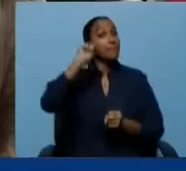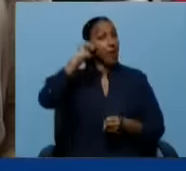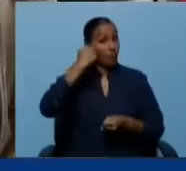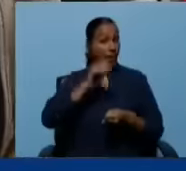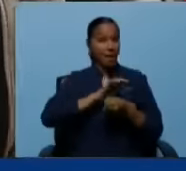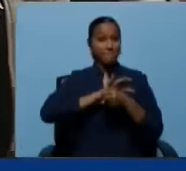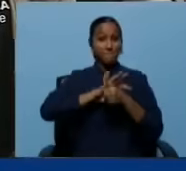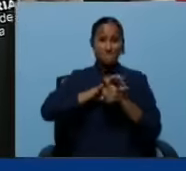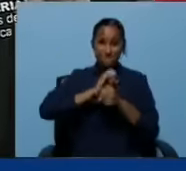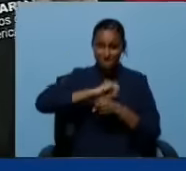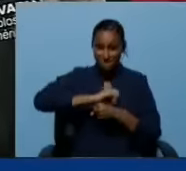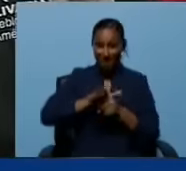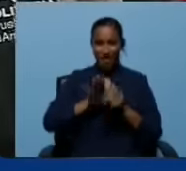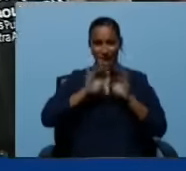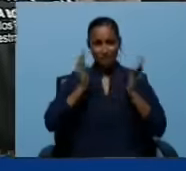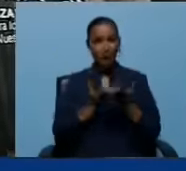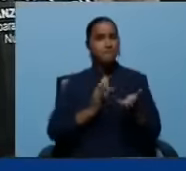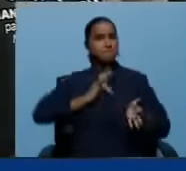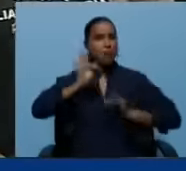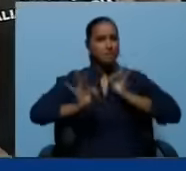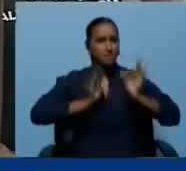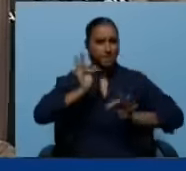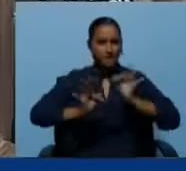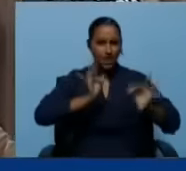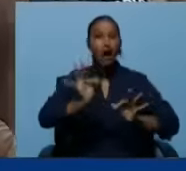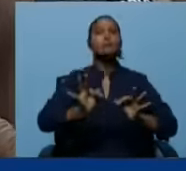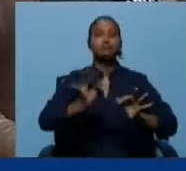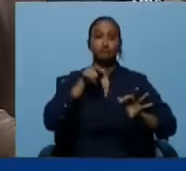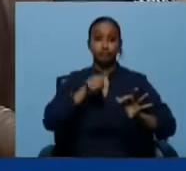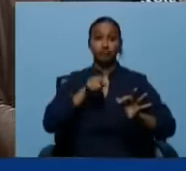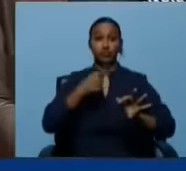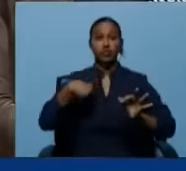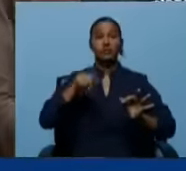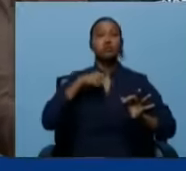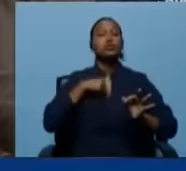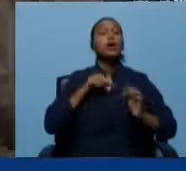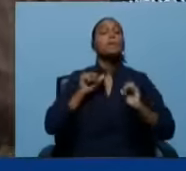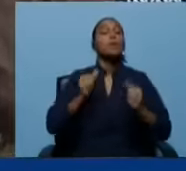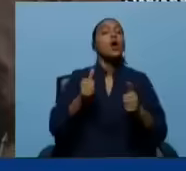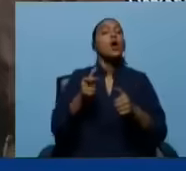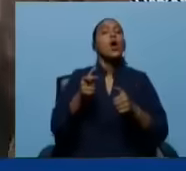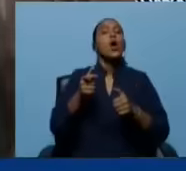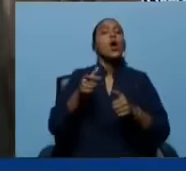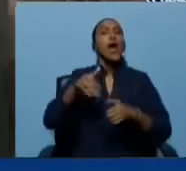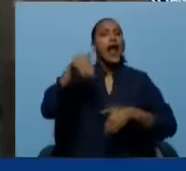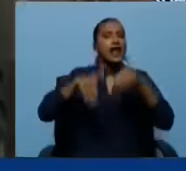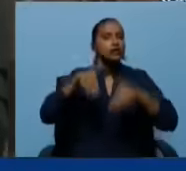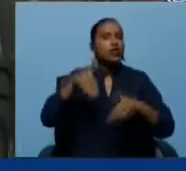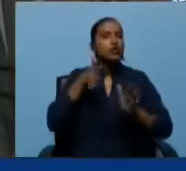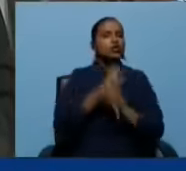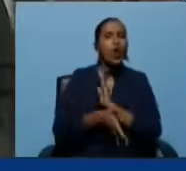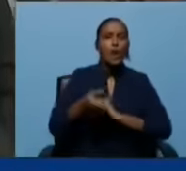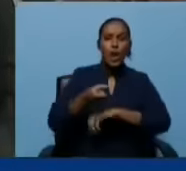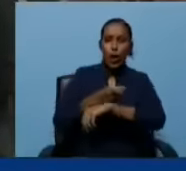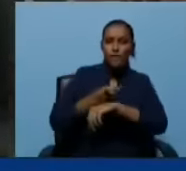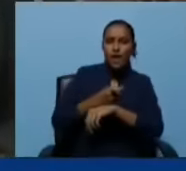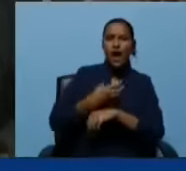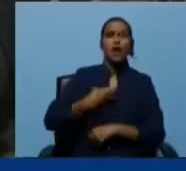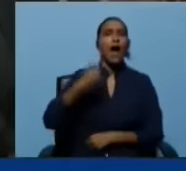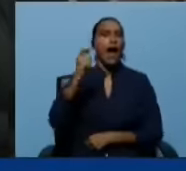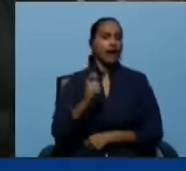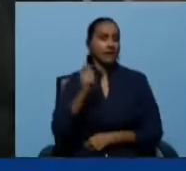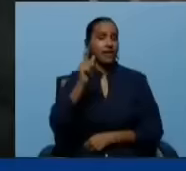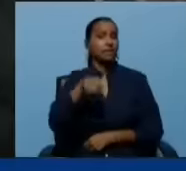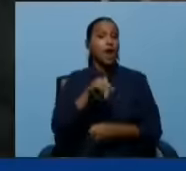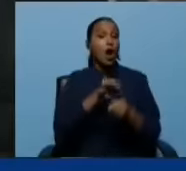crudo de la pandemia. Tuvimos elecciones a gobernaciones, alcaldías, consejos legislativos y consejos municipales en